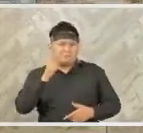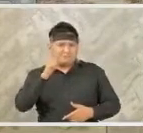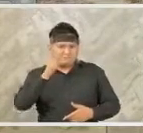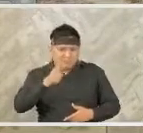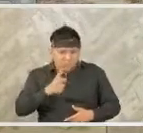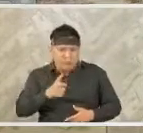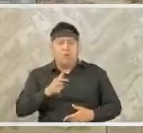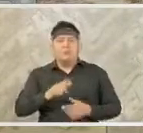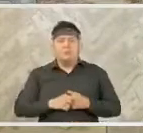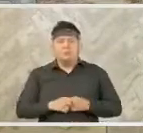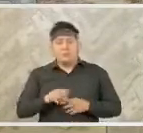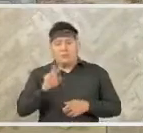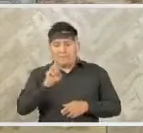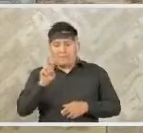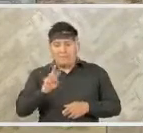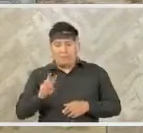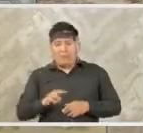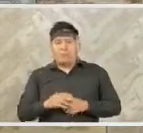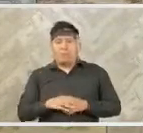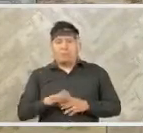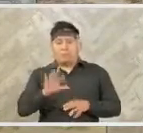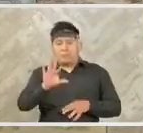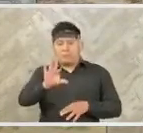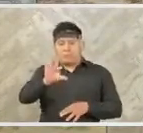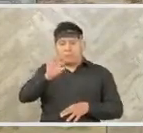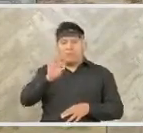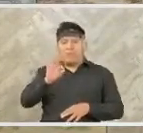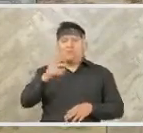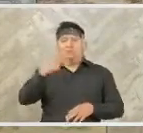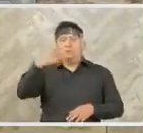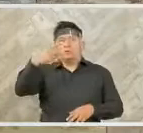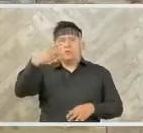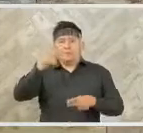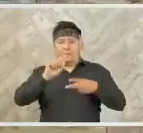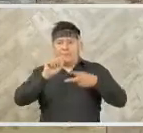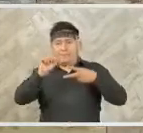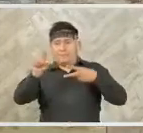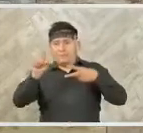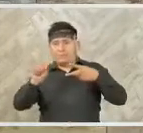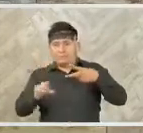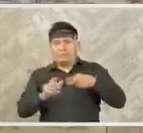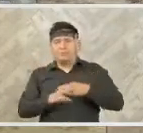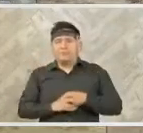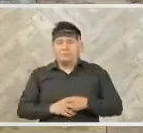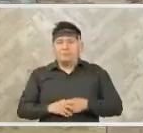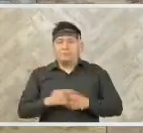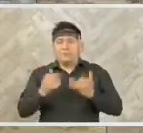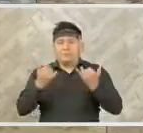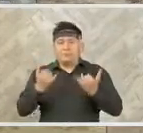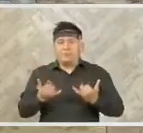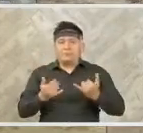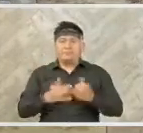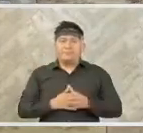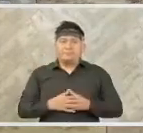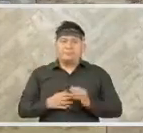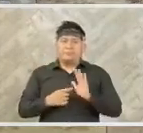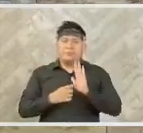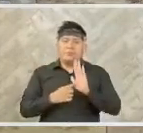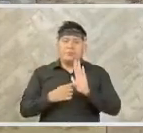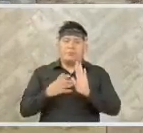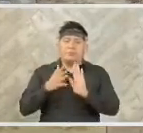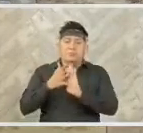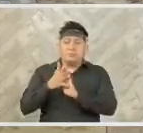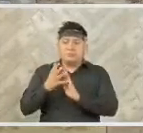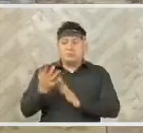uno a uno, por supuesto, y he seleccionado dos preguntas, uno para cada una de las personas que te acompañan en este momento en el estudio.